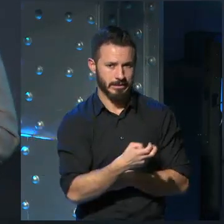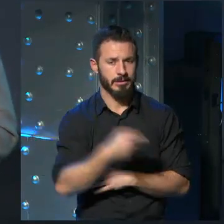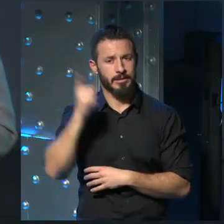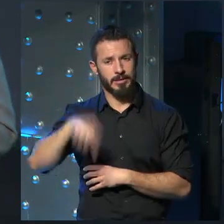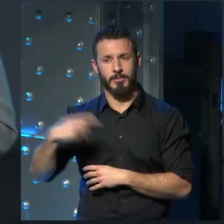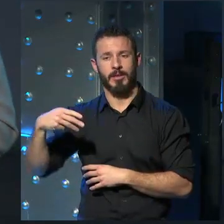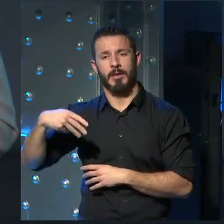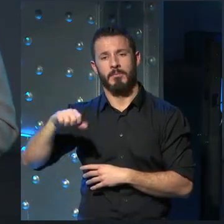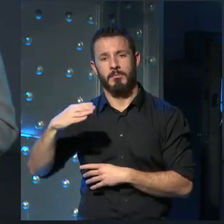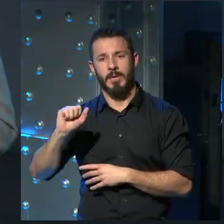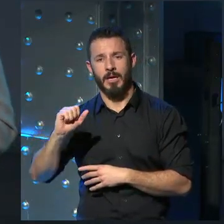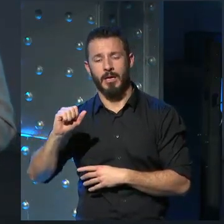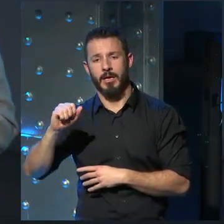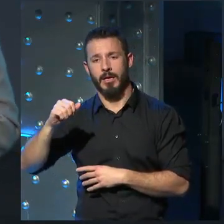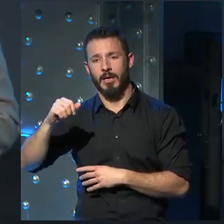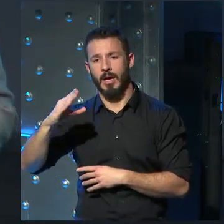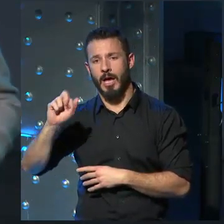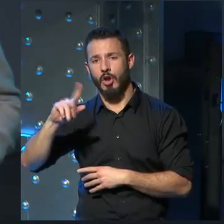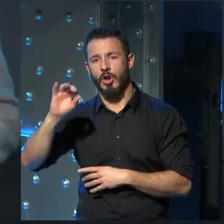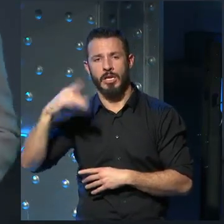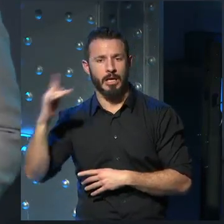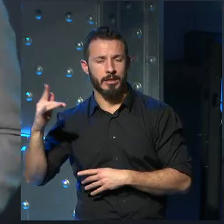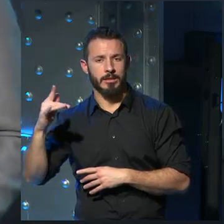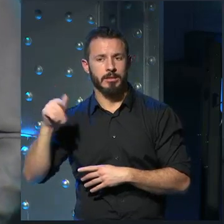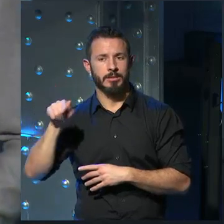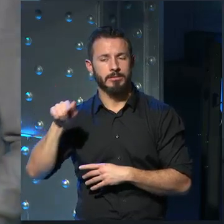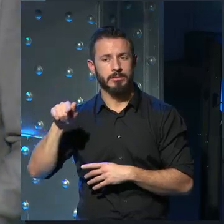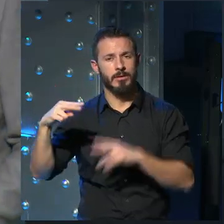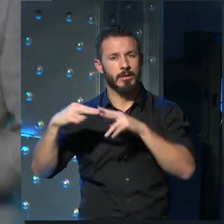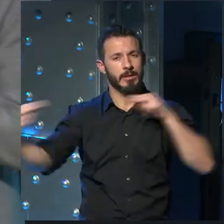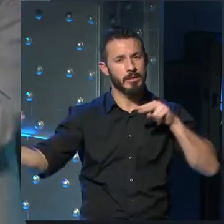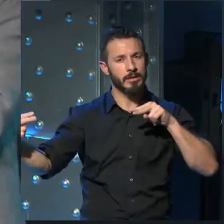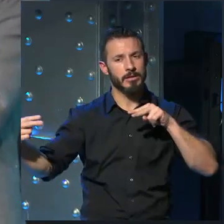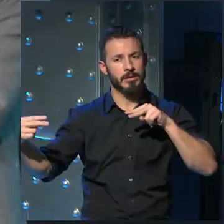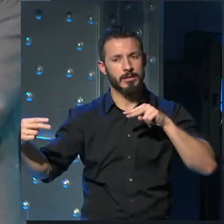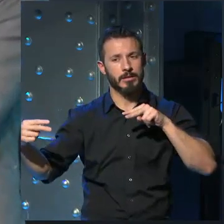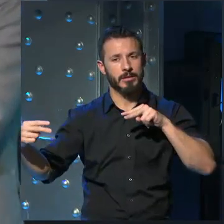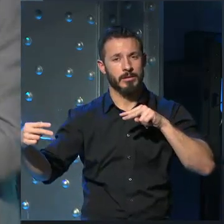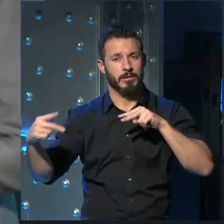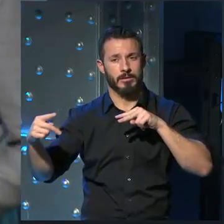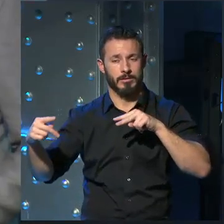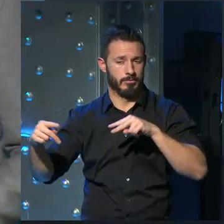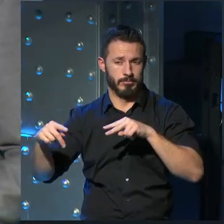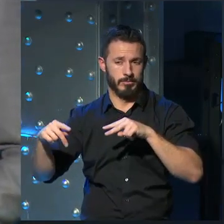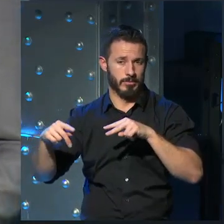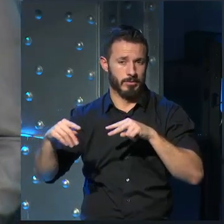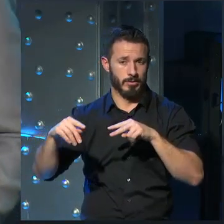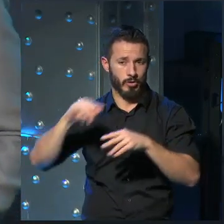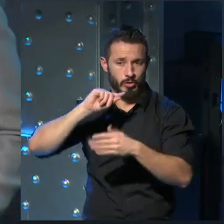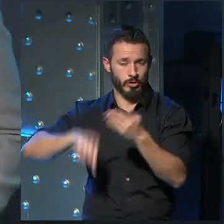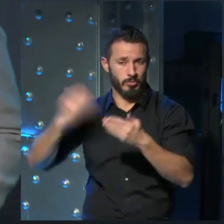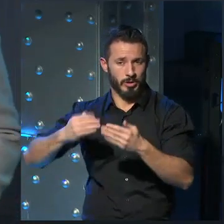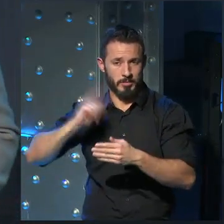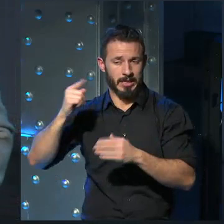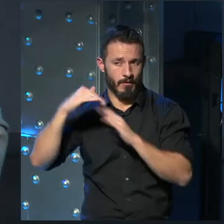de ver una línea que hoy por hoy es el mayor contrato que tiene nuestro país fuera y que es